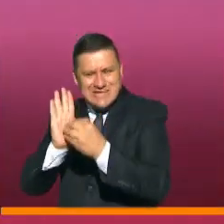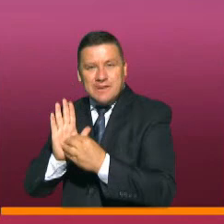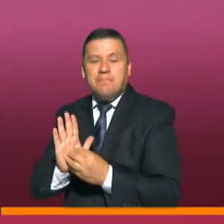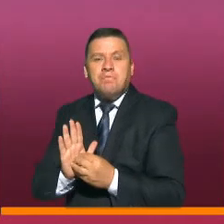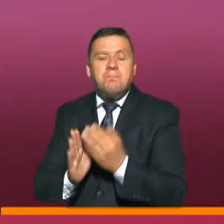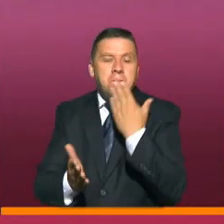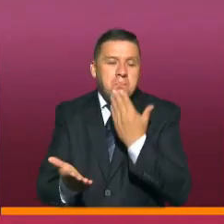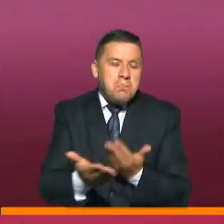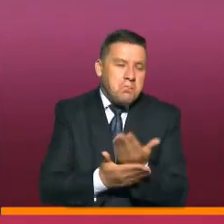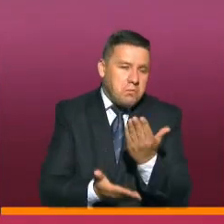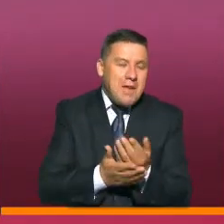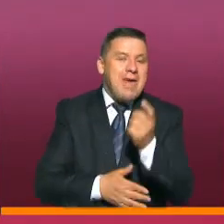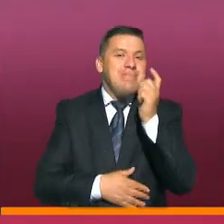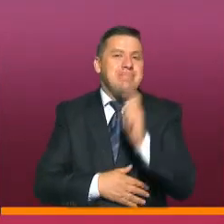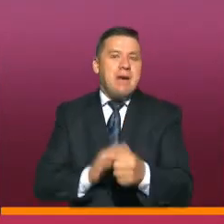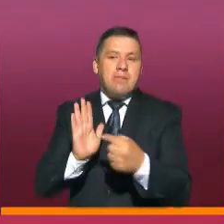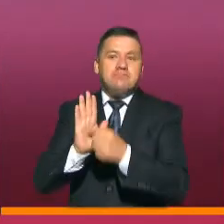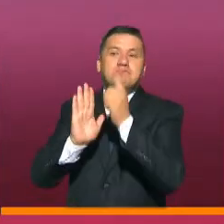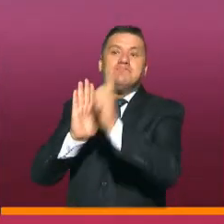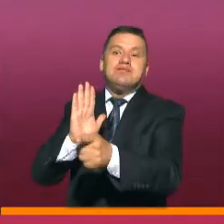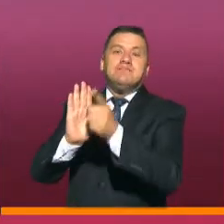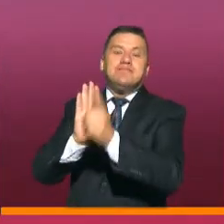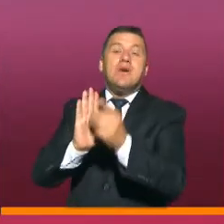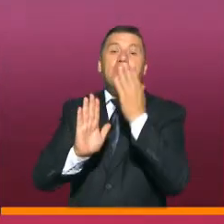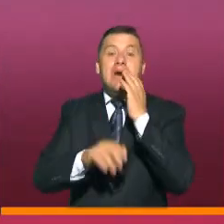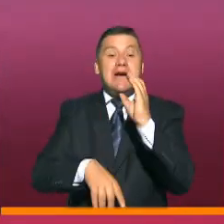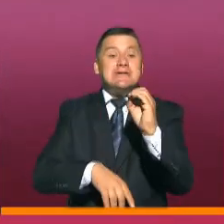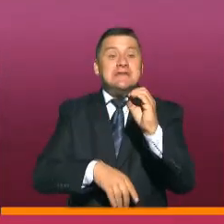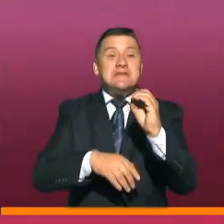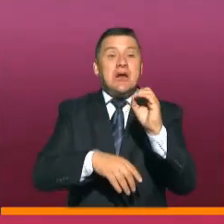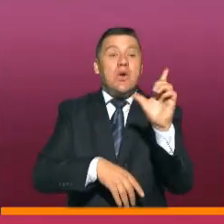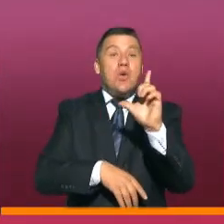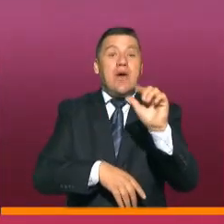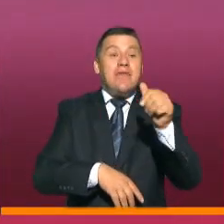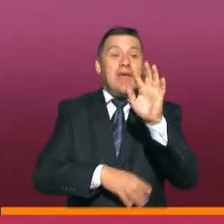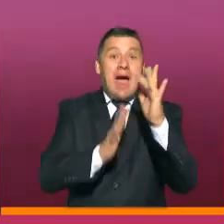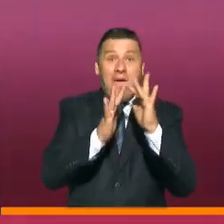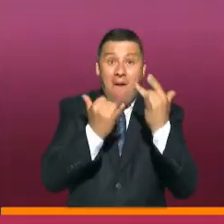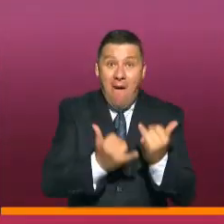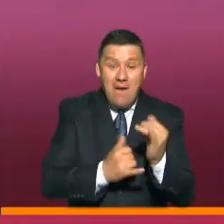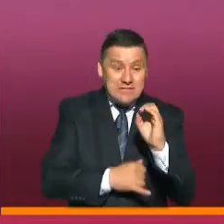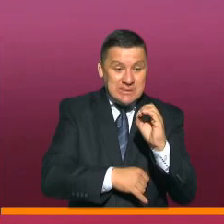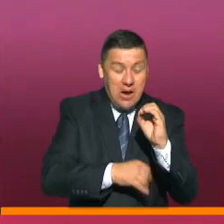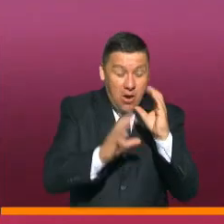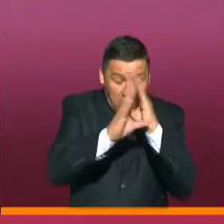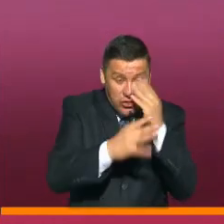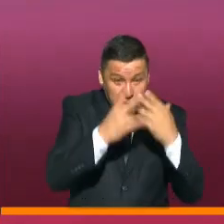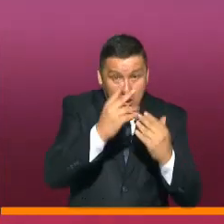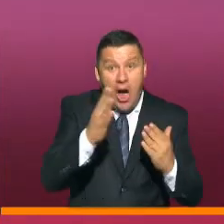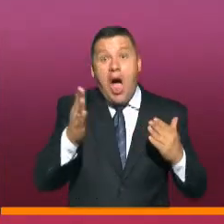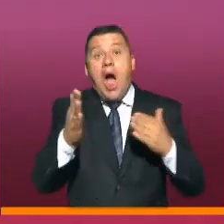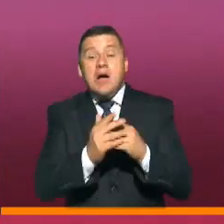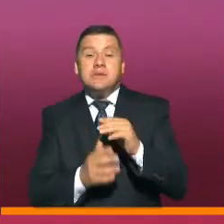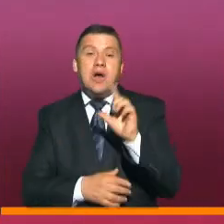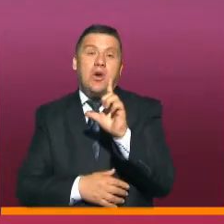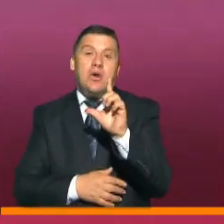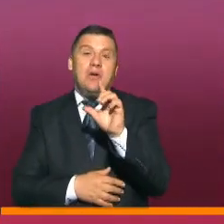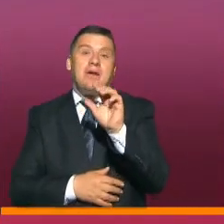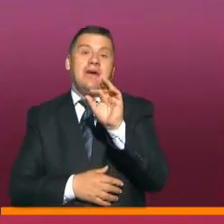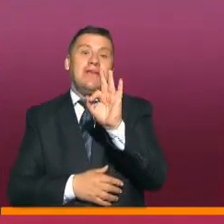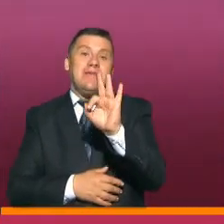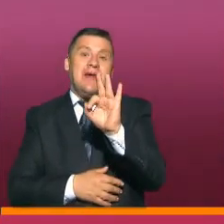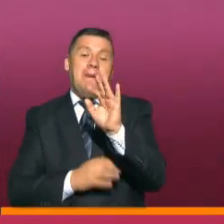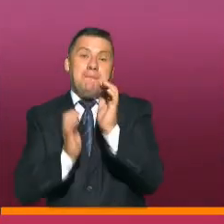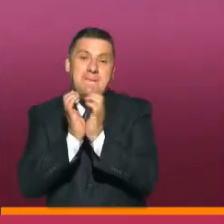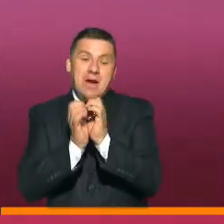Las recomendaciones deberán ser implementadas a partir de las 0 horas del lunes 19 de abril hasta las 0 horas del lunes 3 de mayo